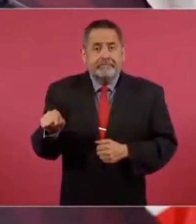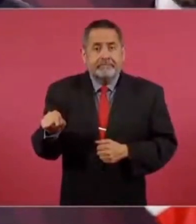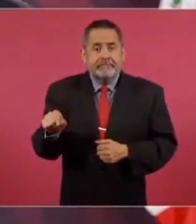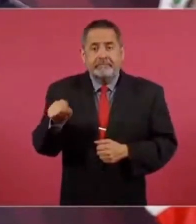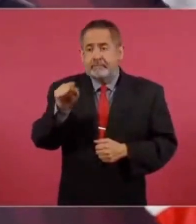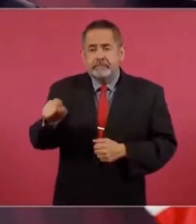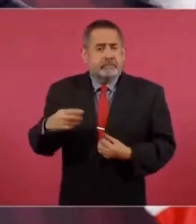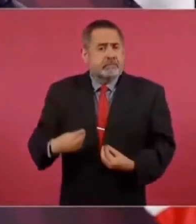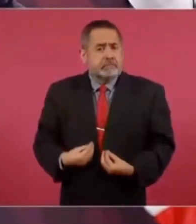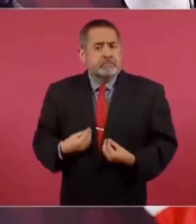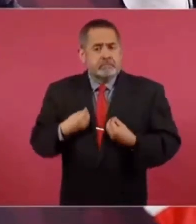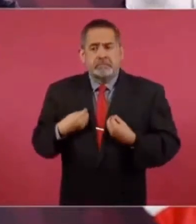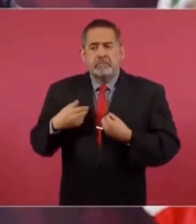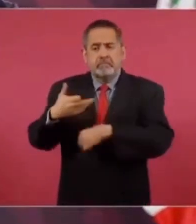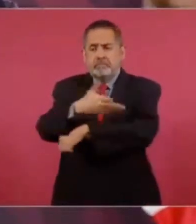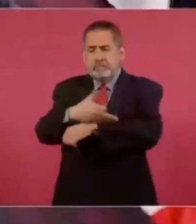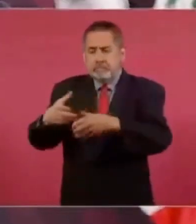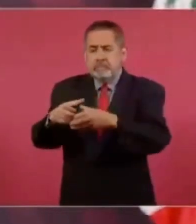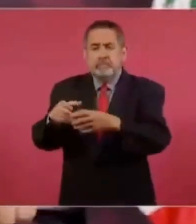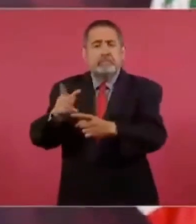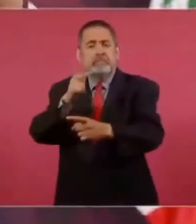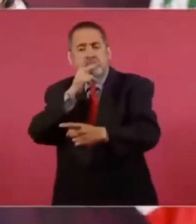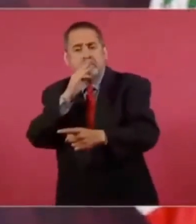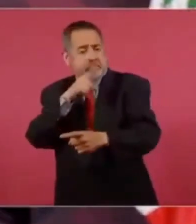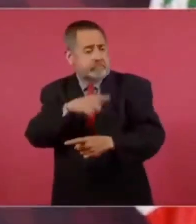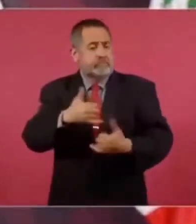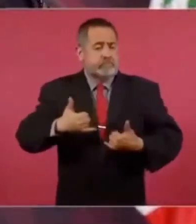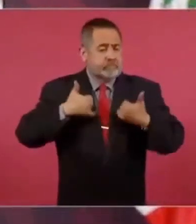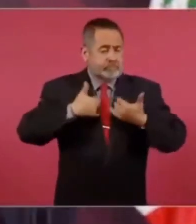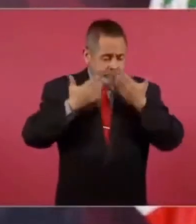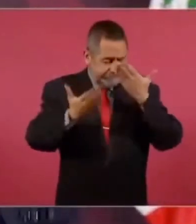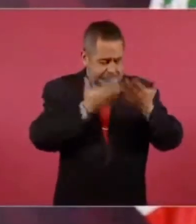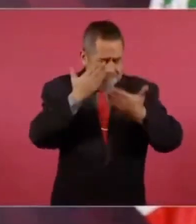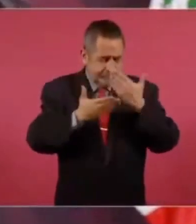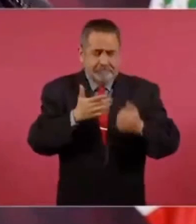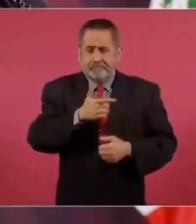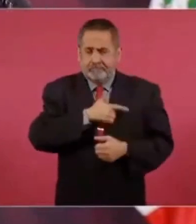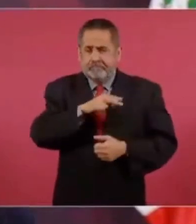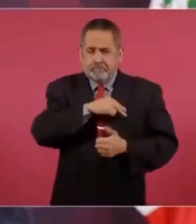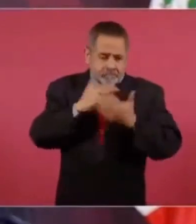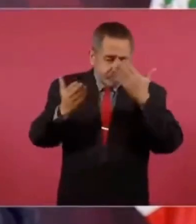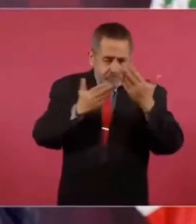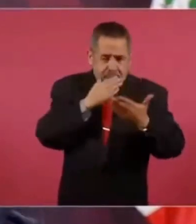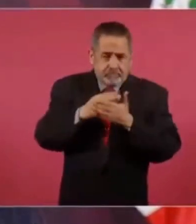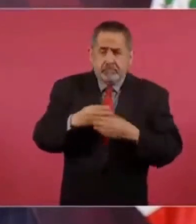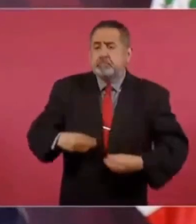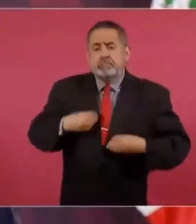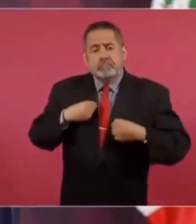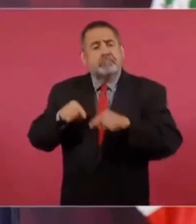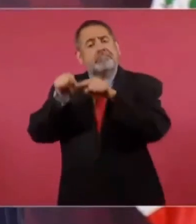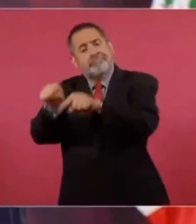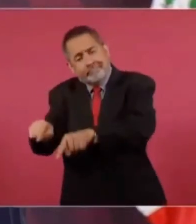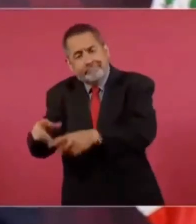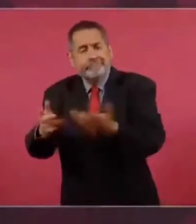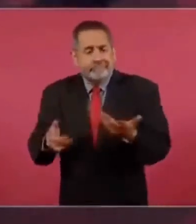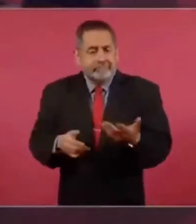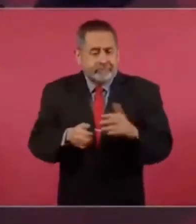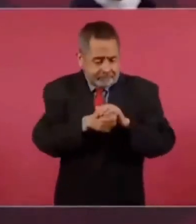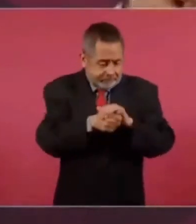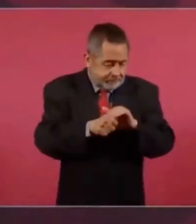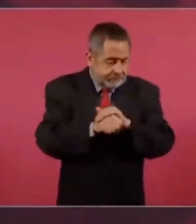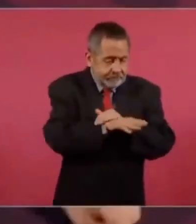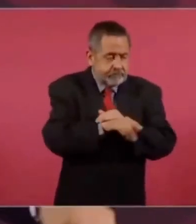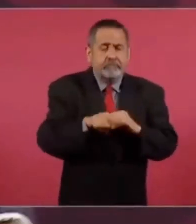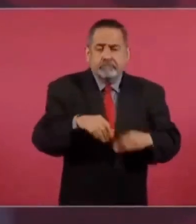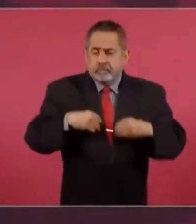Ahí viven los papás de los muchachos que estudian, que son pobres, en la normal de Ayotzinapa, pero también de